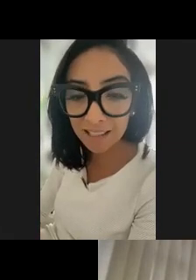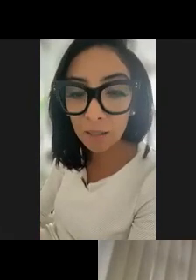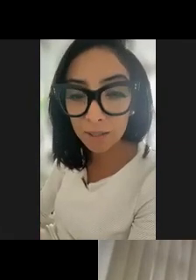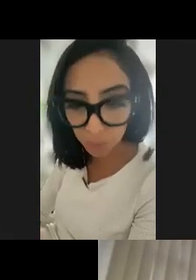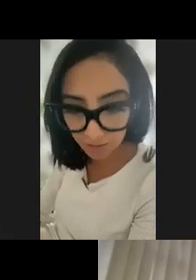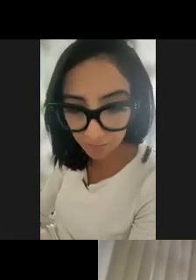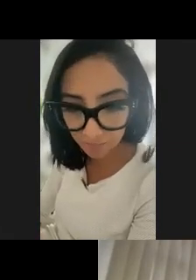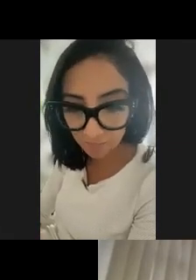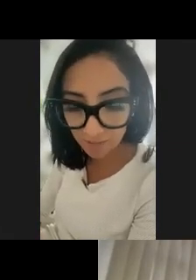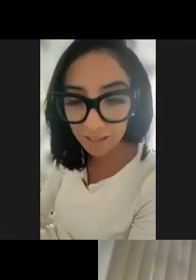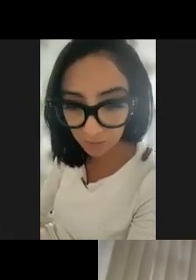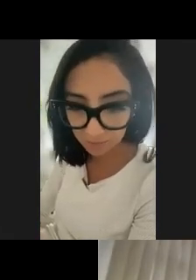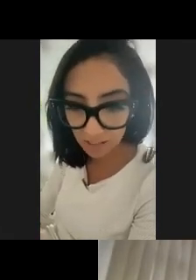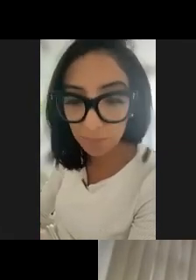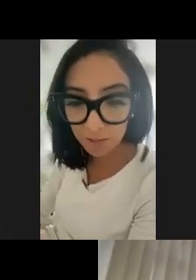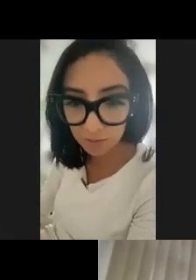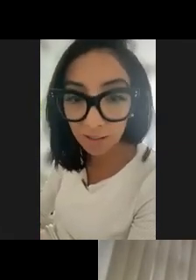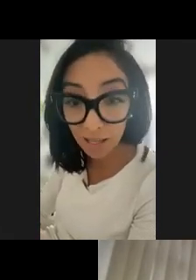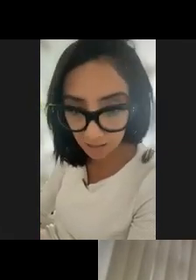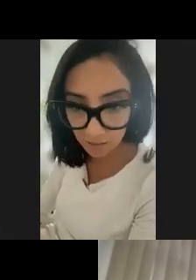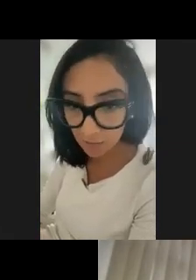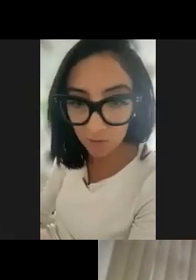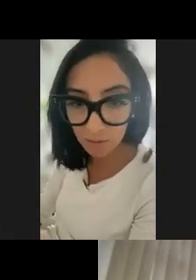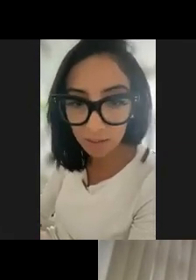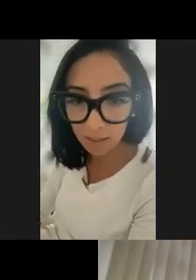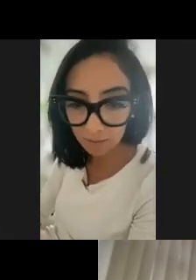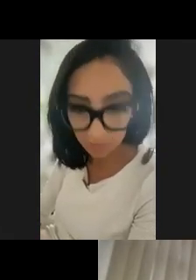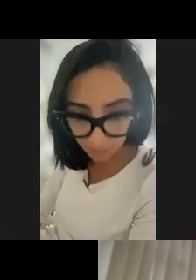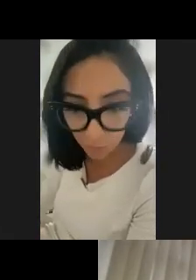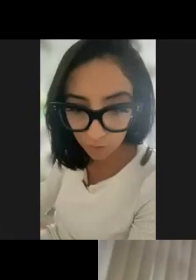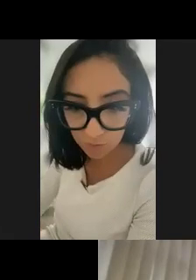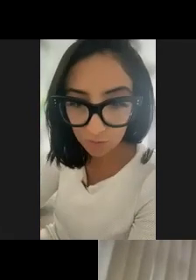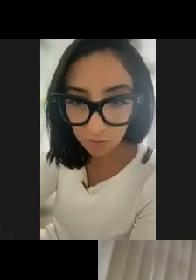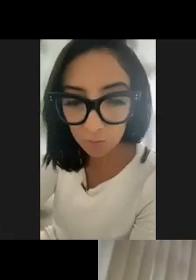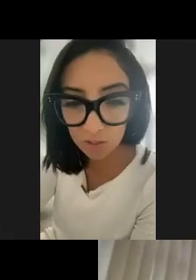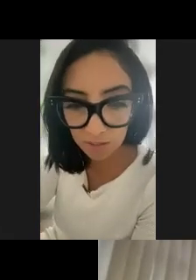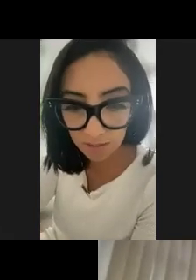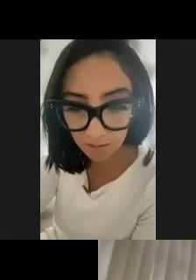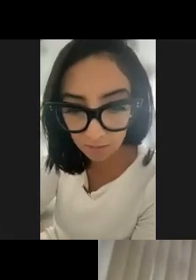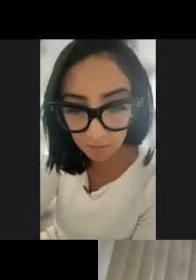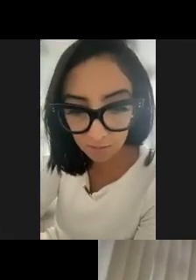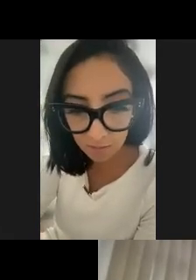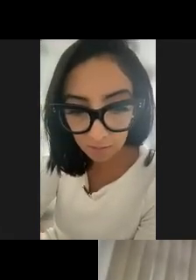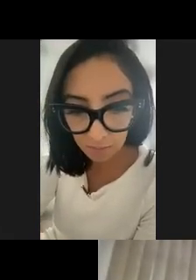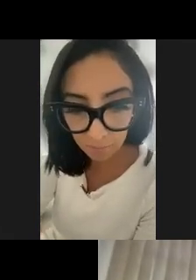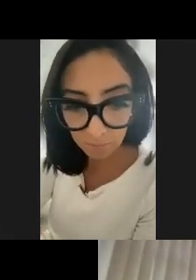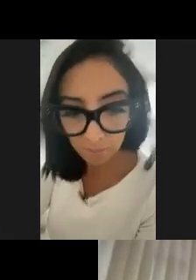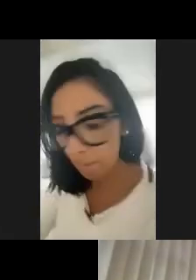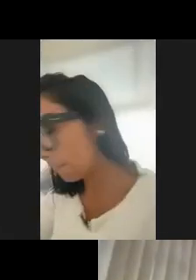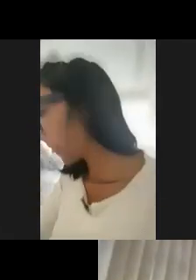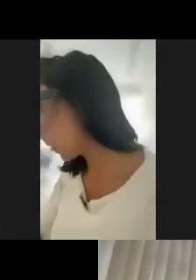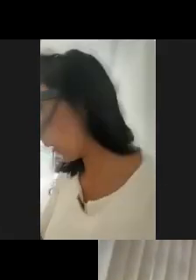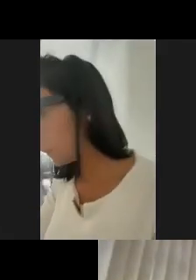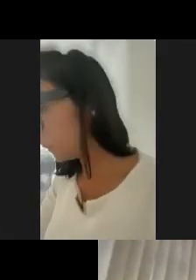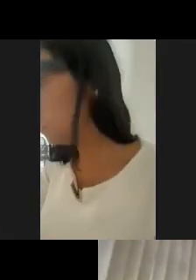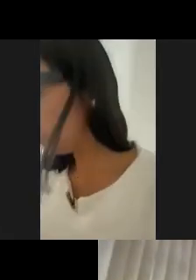animales requiere presupuesto, dinero, inversión real, no solamente discurso. Entonces, muchísimas gracias.